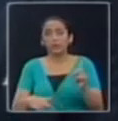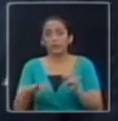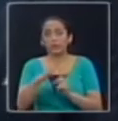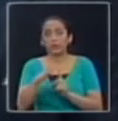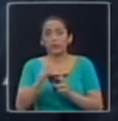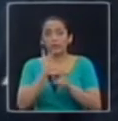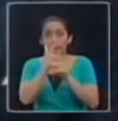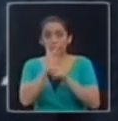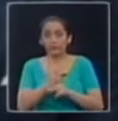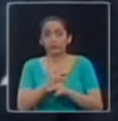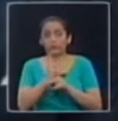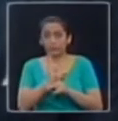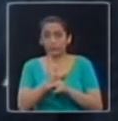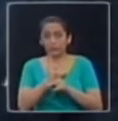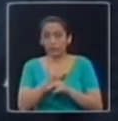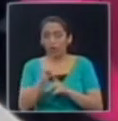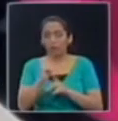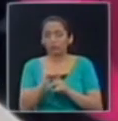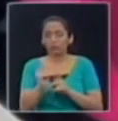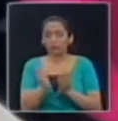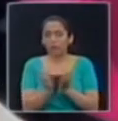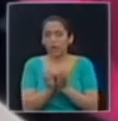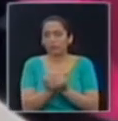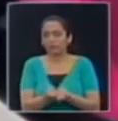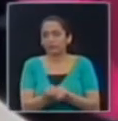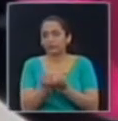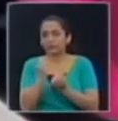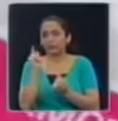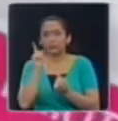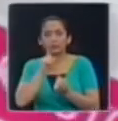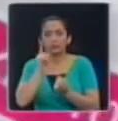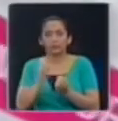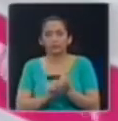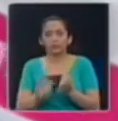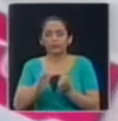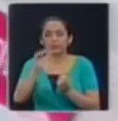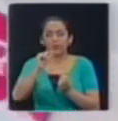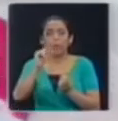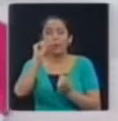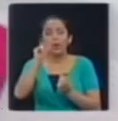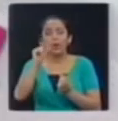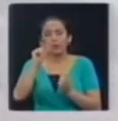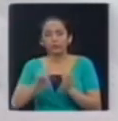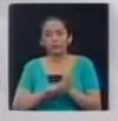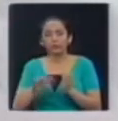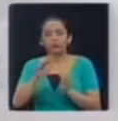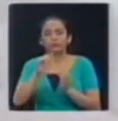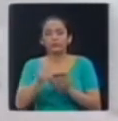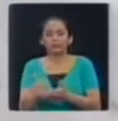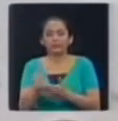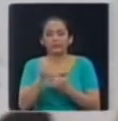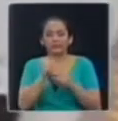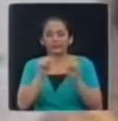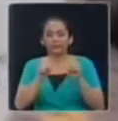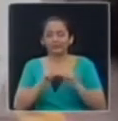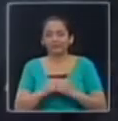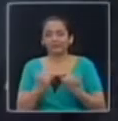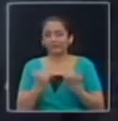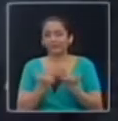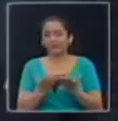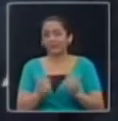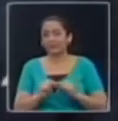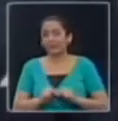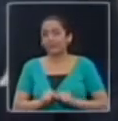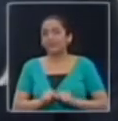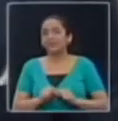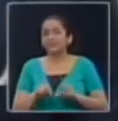importante y a la vez generamos una menor emisión de gases contaminantes. Entonces un aporte de Kia al medio ambiente y un aporte de